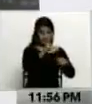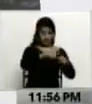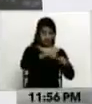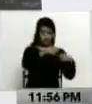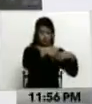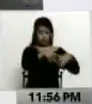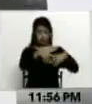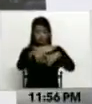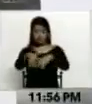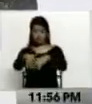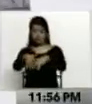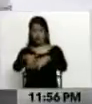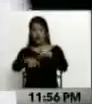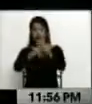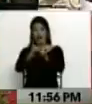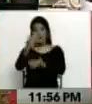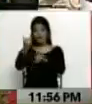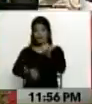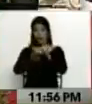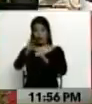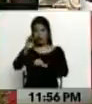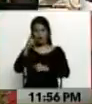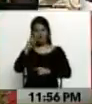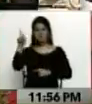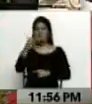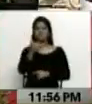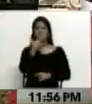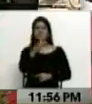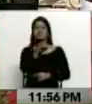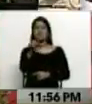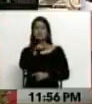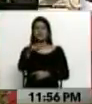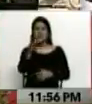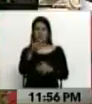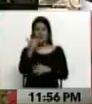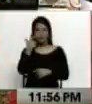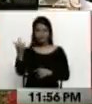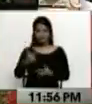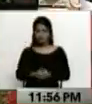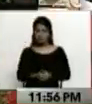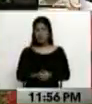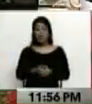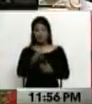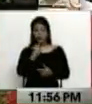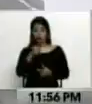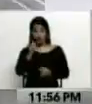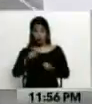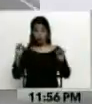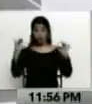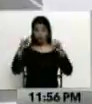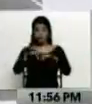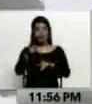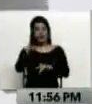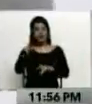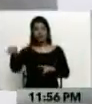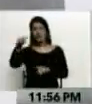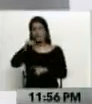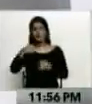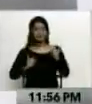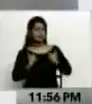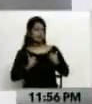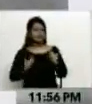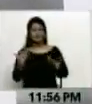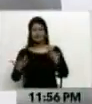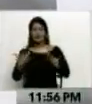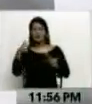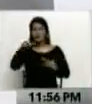oea como 100 personas dice este no aquí va una vez evidencia que estas concentraciones son los que causan